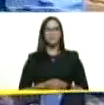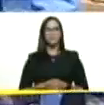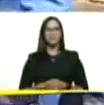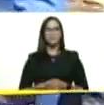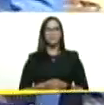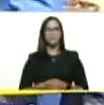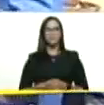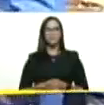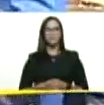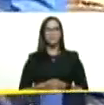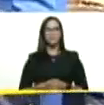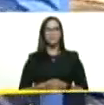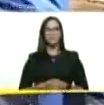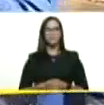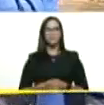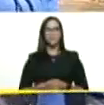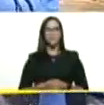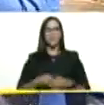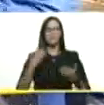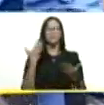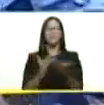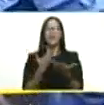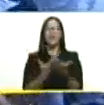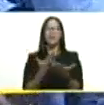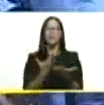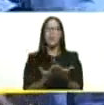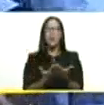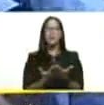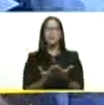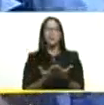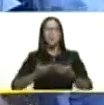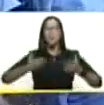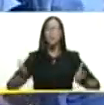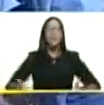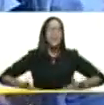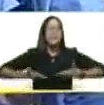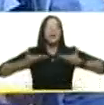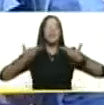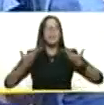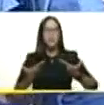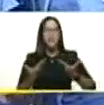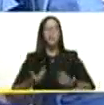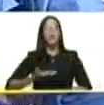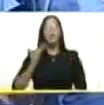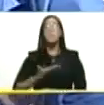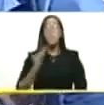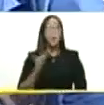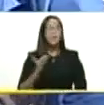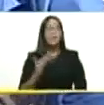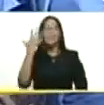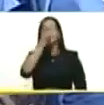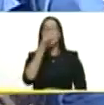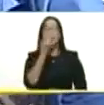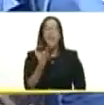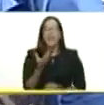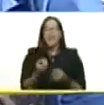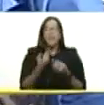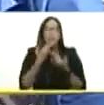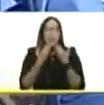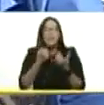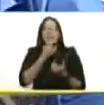Venezuela. Hemos palpado un levantamiento excepcional, maravilloso, algo divino que